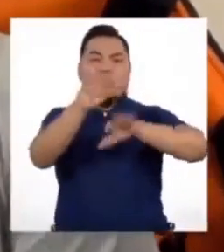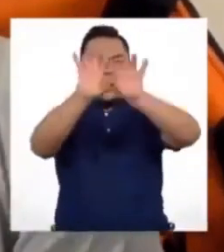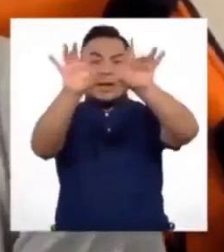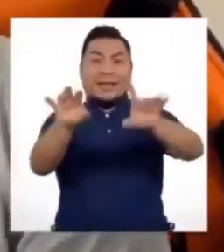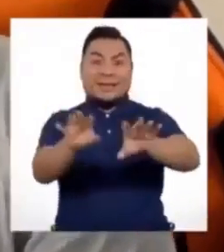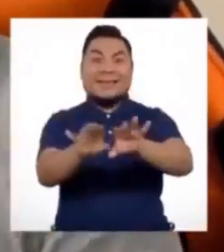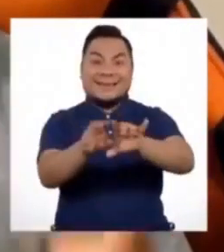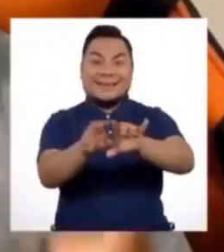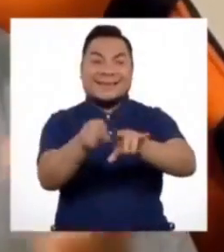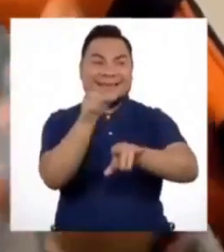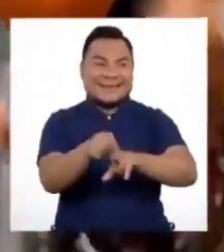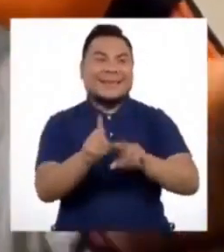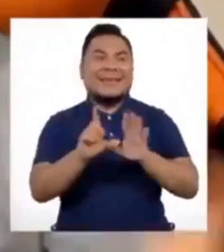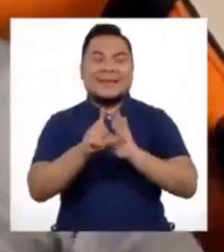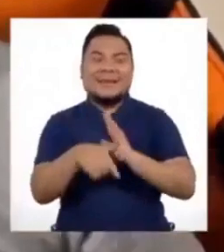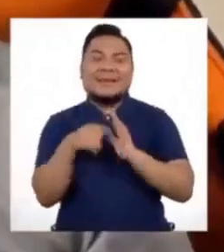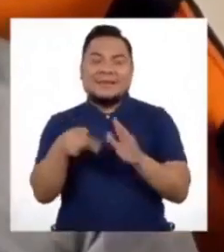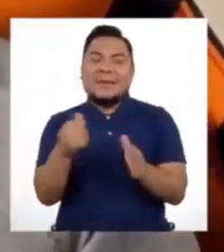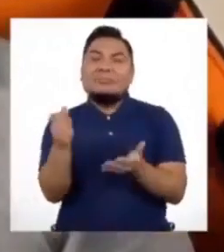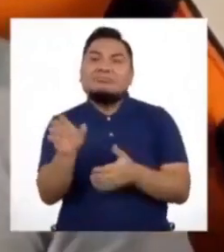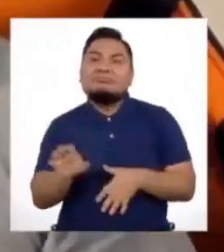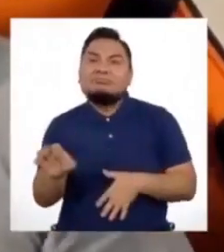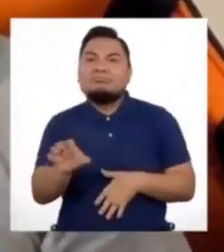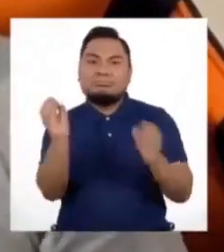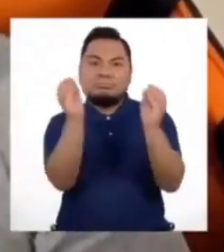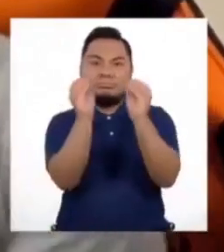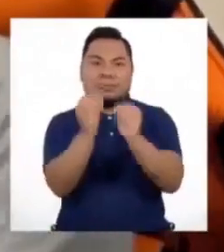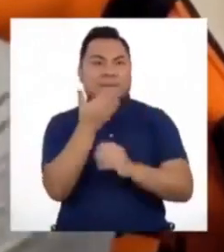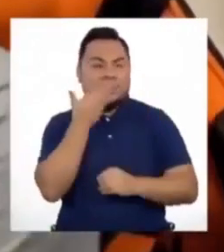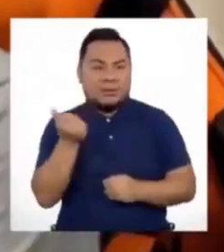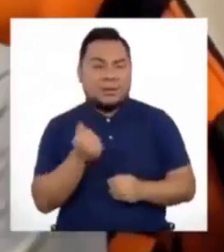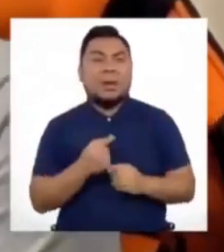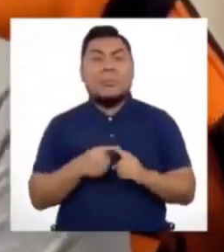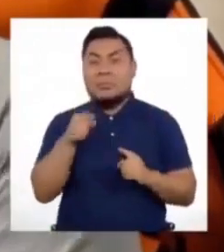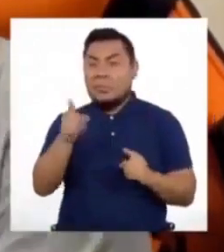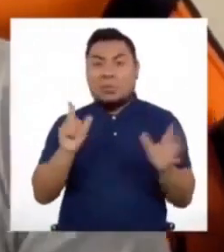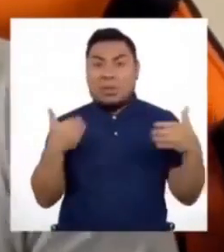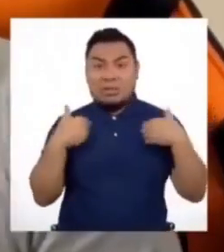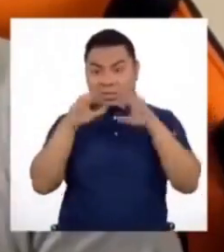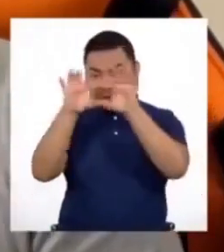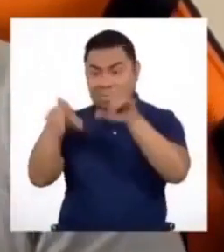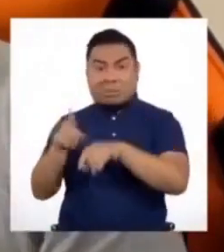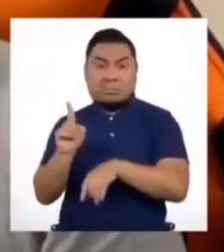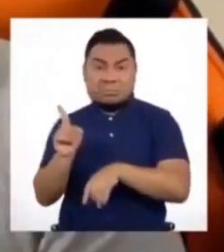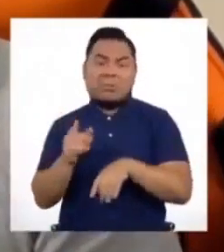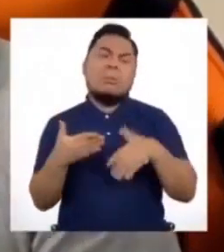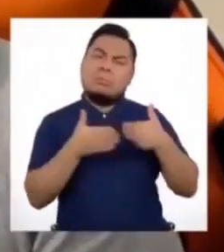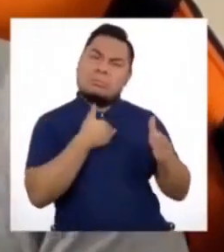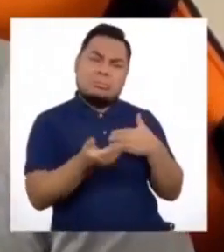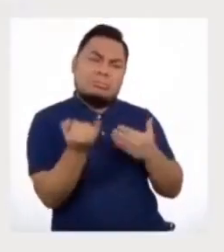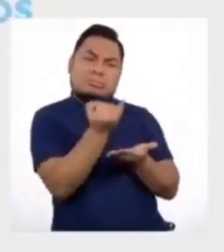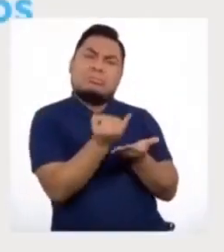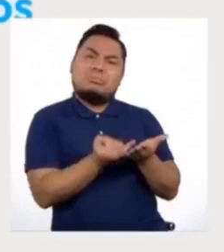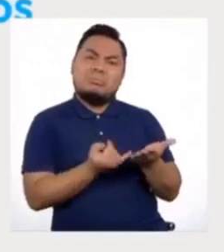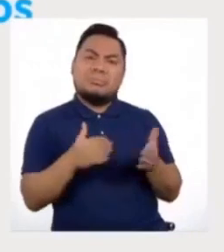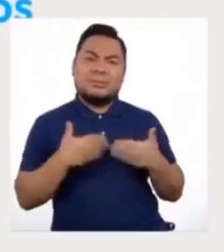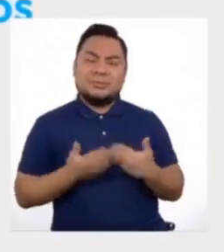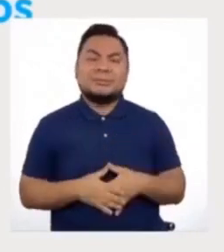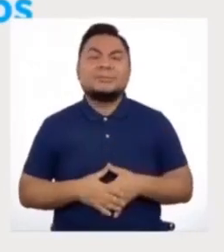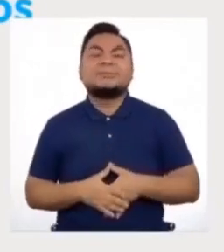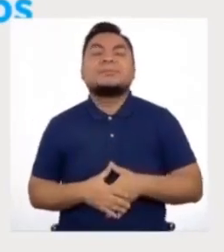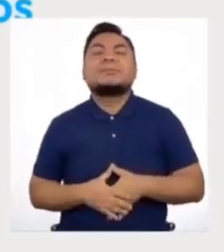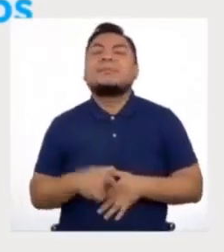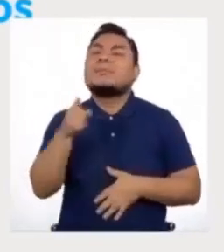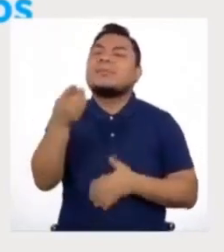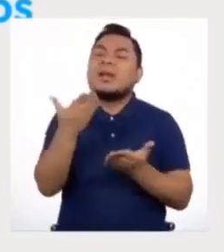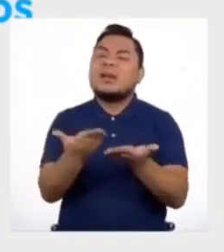usan aquí directamente, pero si no, no es necesario una computadora para poder contar una buena historia. ¿Qué